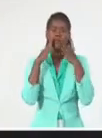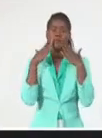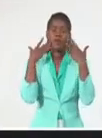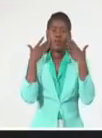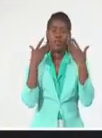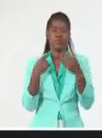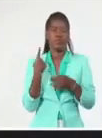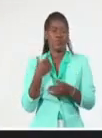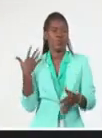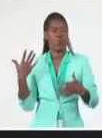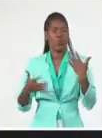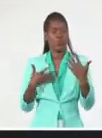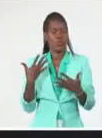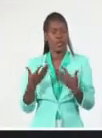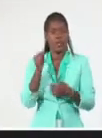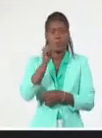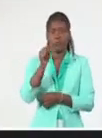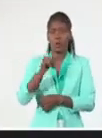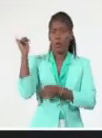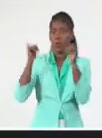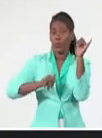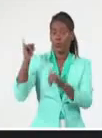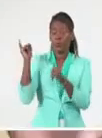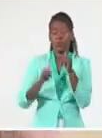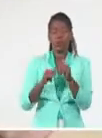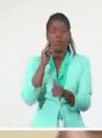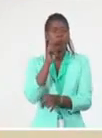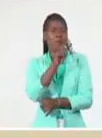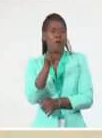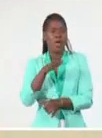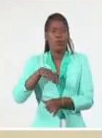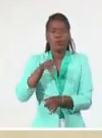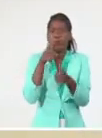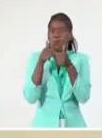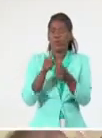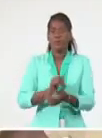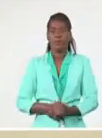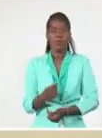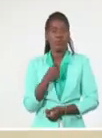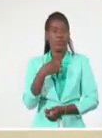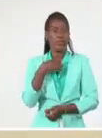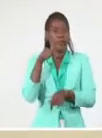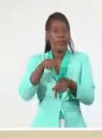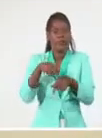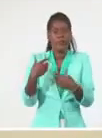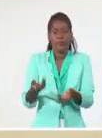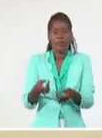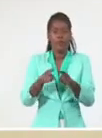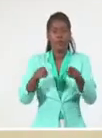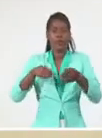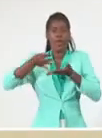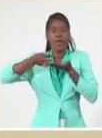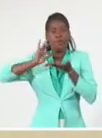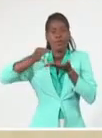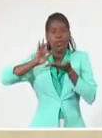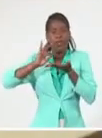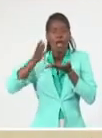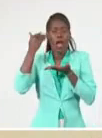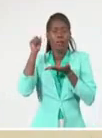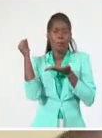sienta bien qué funcionan nosotros tenemos aquí servicio de cafetería cafetería nada más